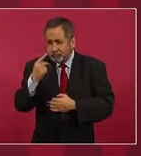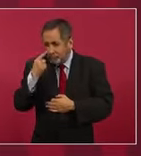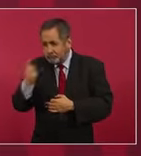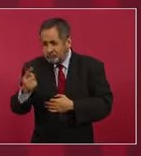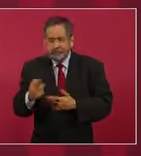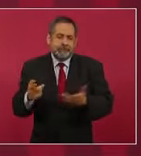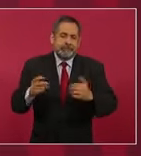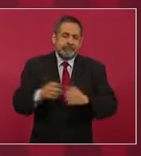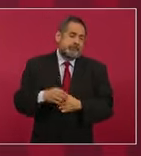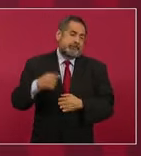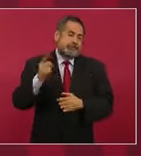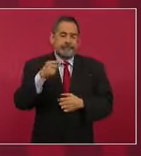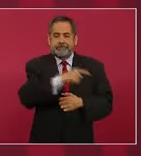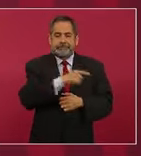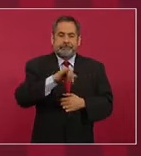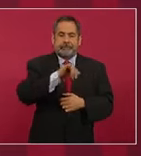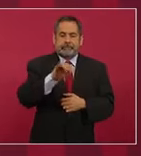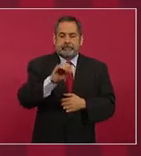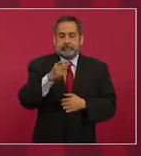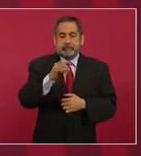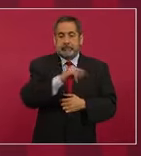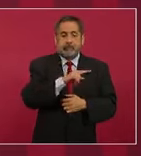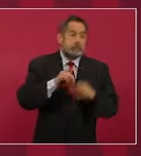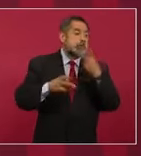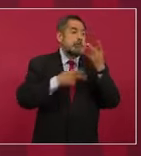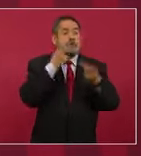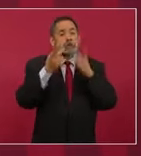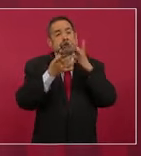pero Joaquín pues fue el que